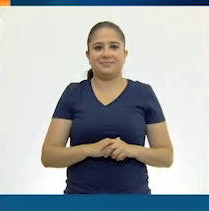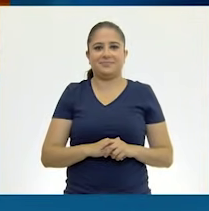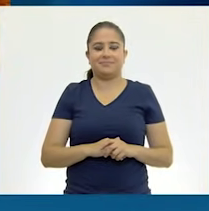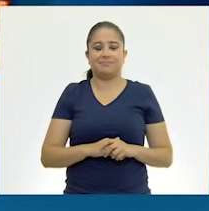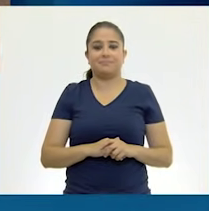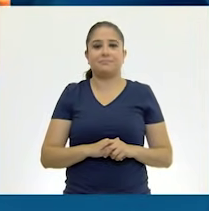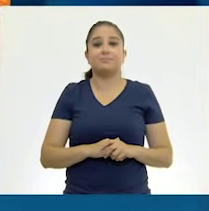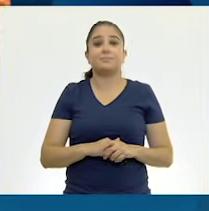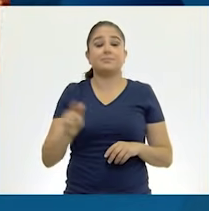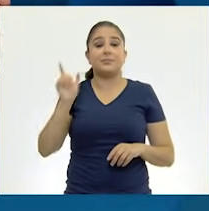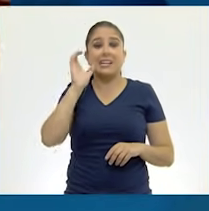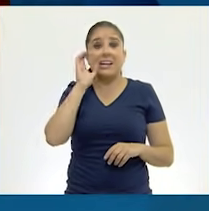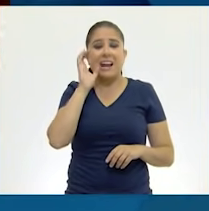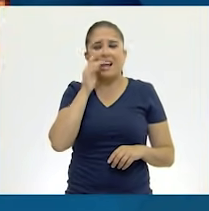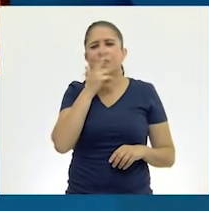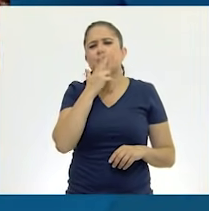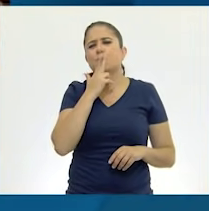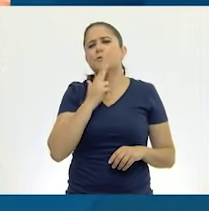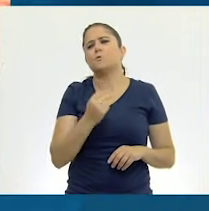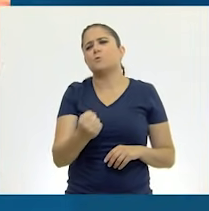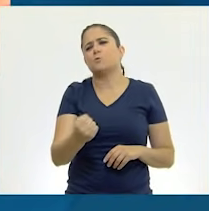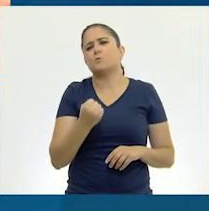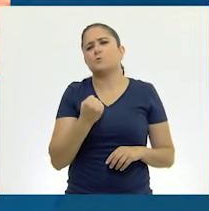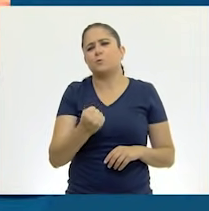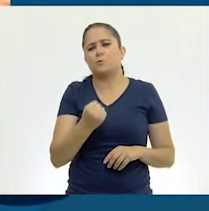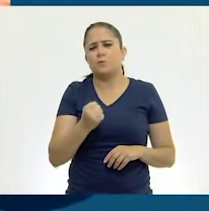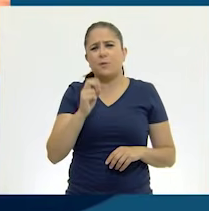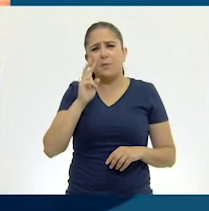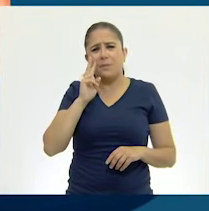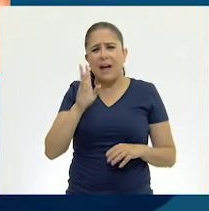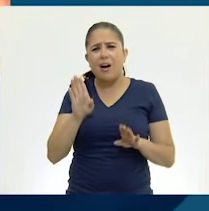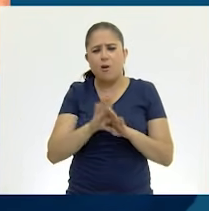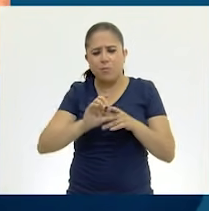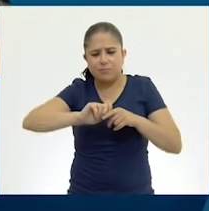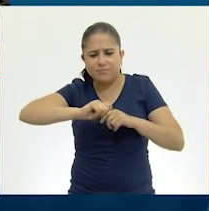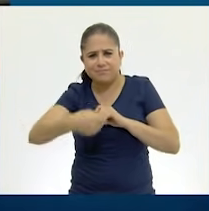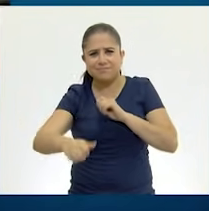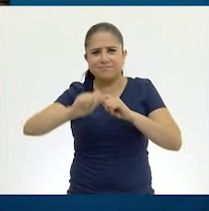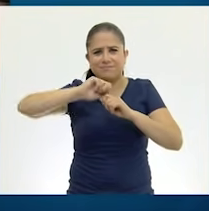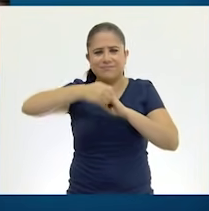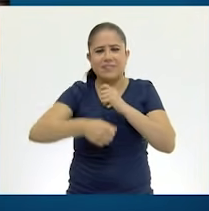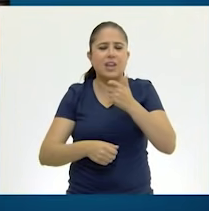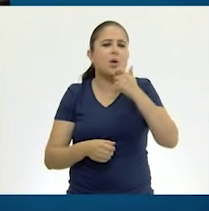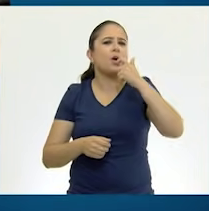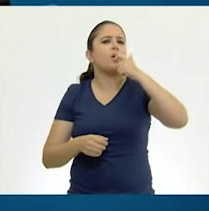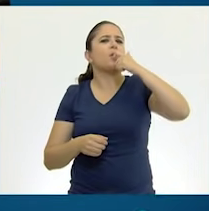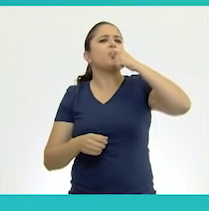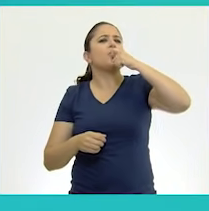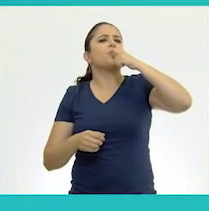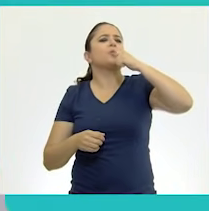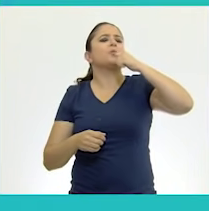Estas naranjas son bien dulces. Mira cómo las pelamos para saborearlas.